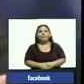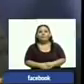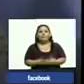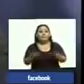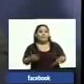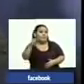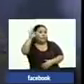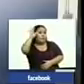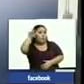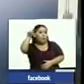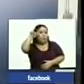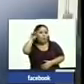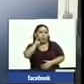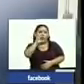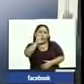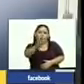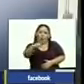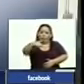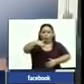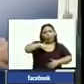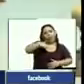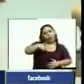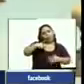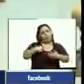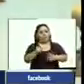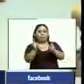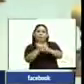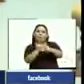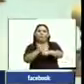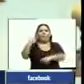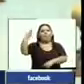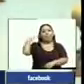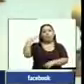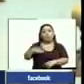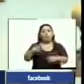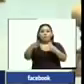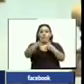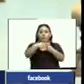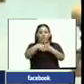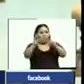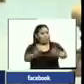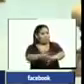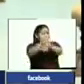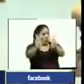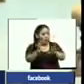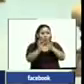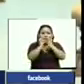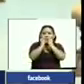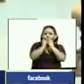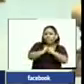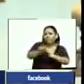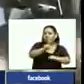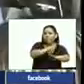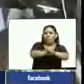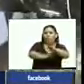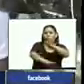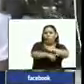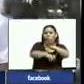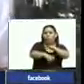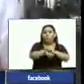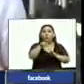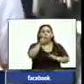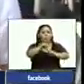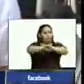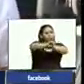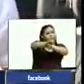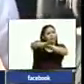Mauricio Funes se presentó como la persona que corregiría la plana a los exfuncionarios en torno a transparencia, austeridad y anticorrupción. Durante su